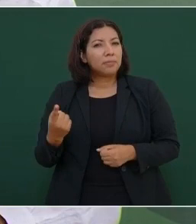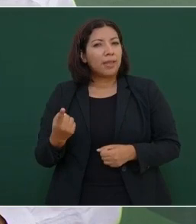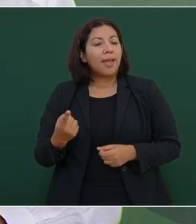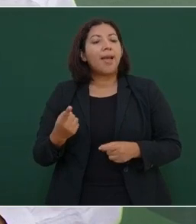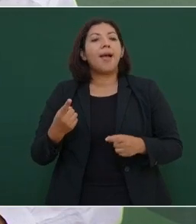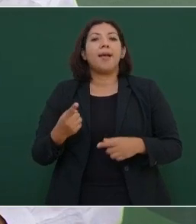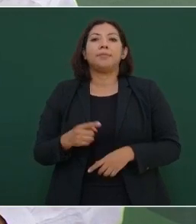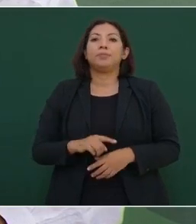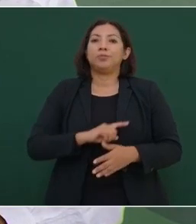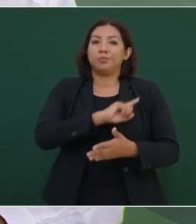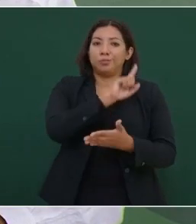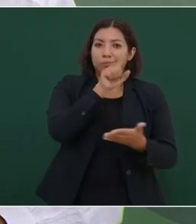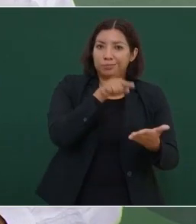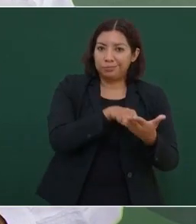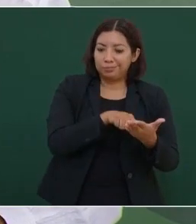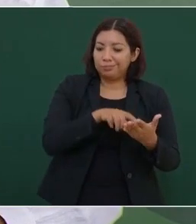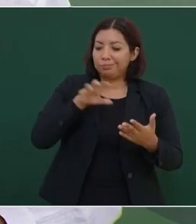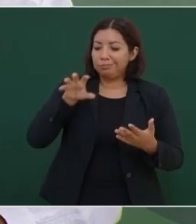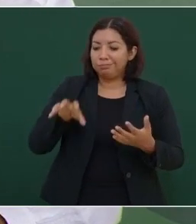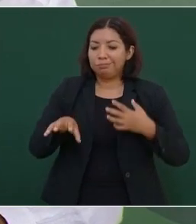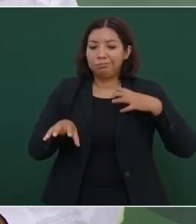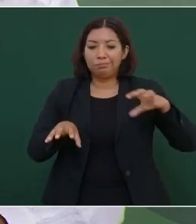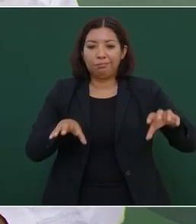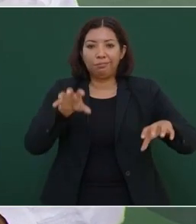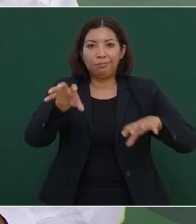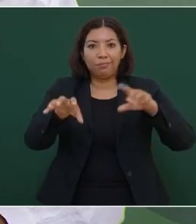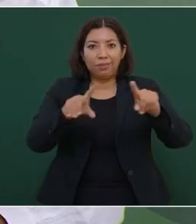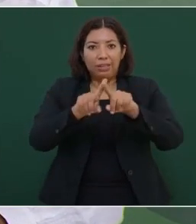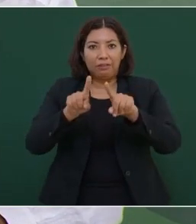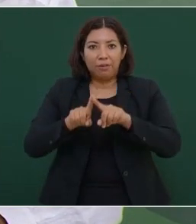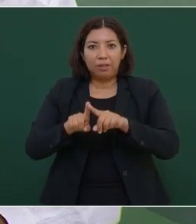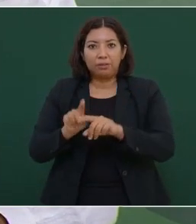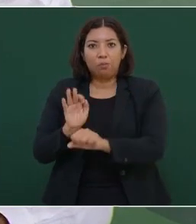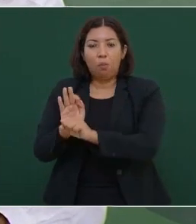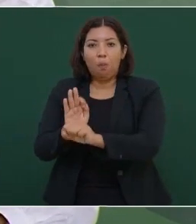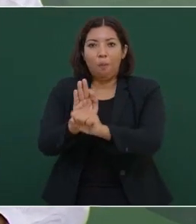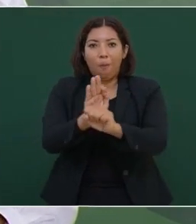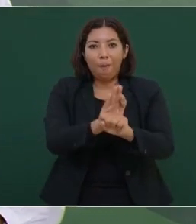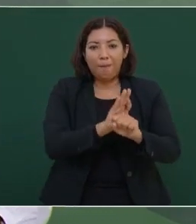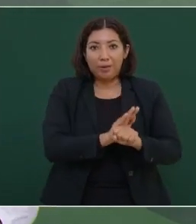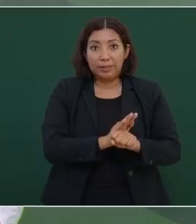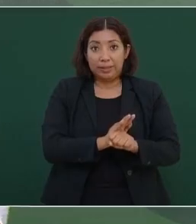naturales como reservas, manglares y